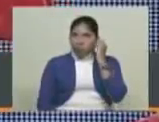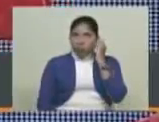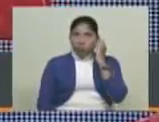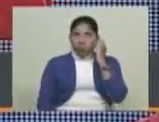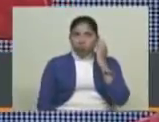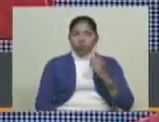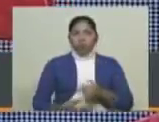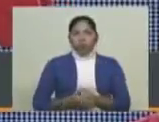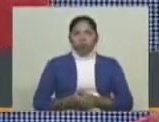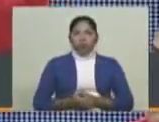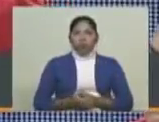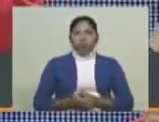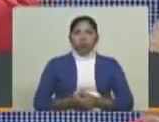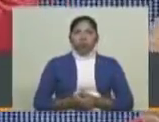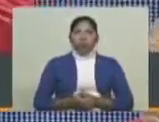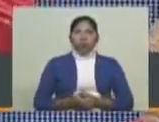combate más. Pero es un combate por la vida,